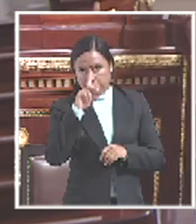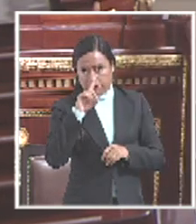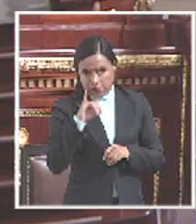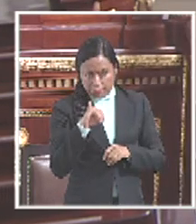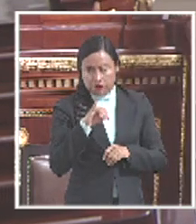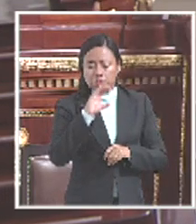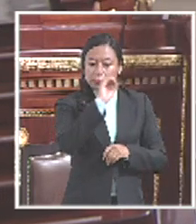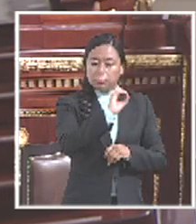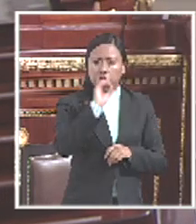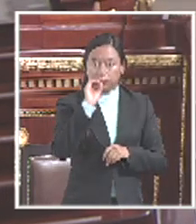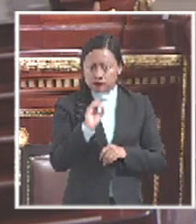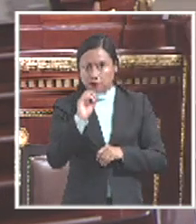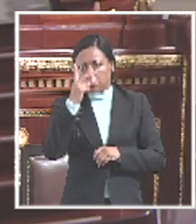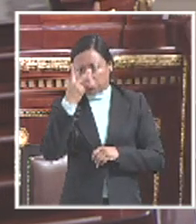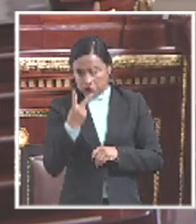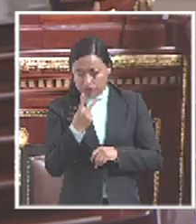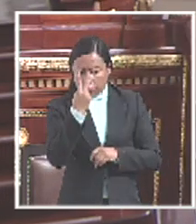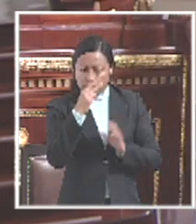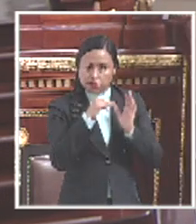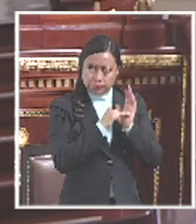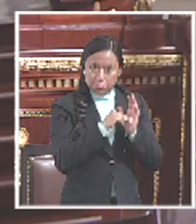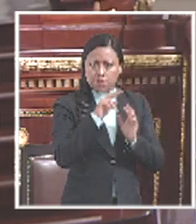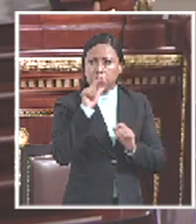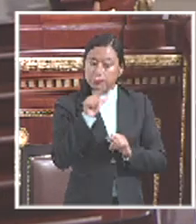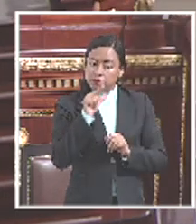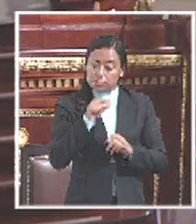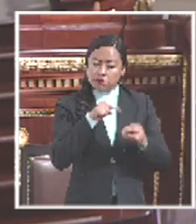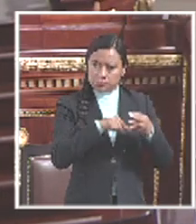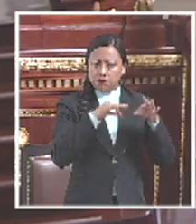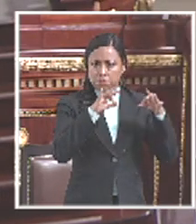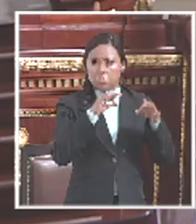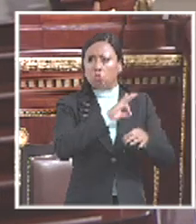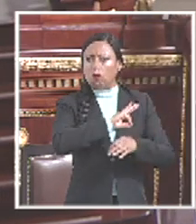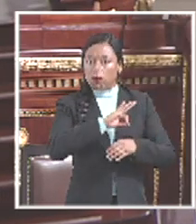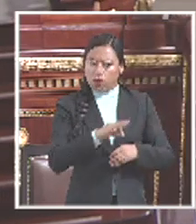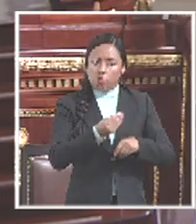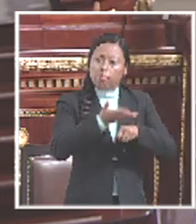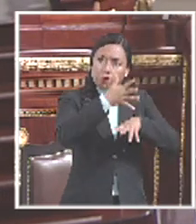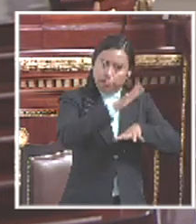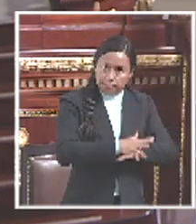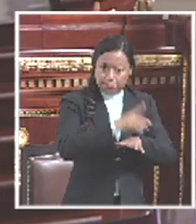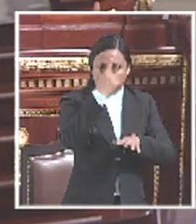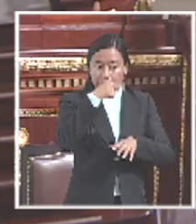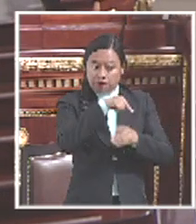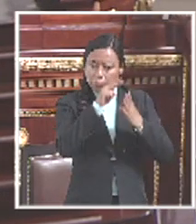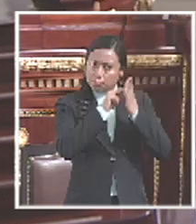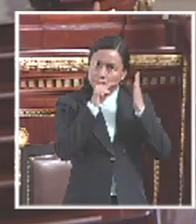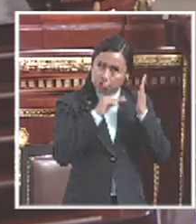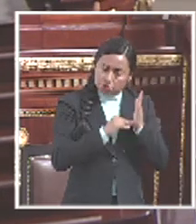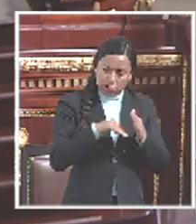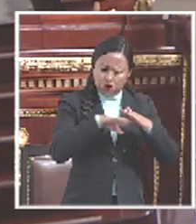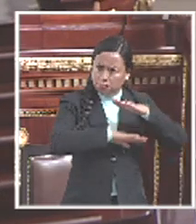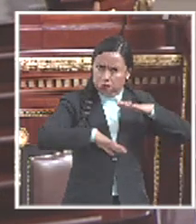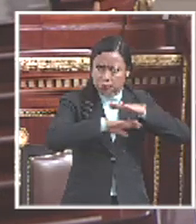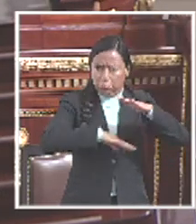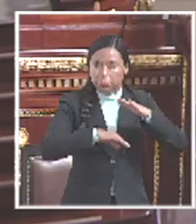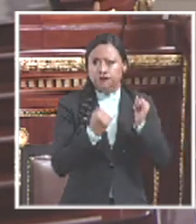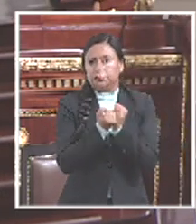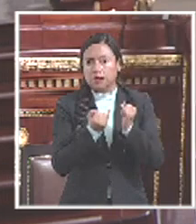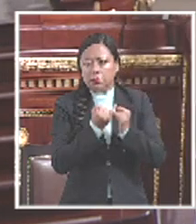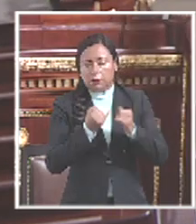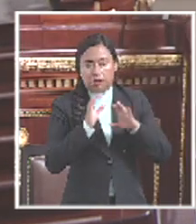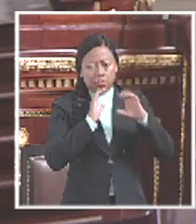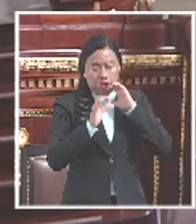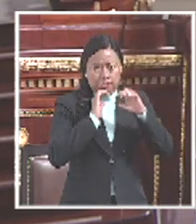002/2017, la cual contiene las medidas básicas para la accesibilidad en la información y las comunicaciones para hacer públicos